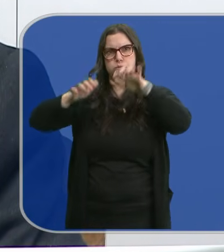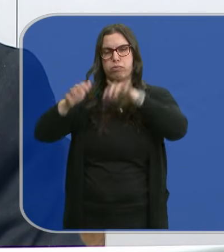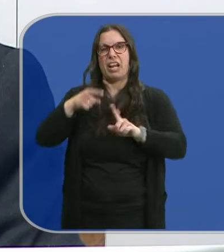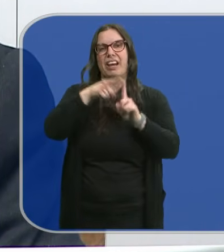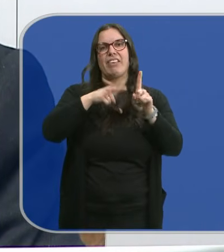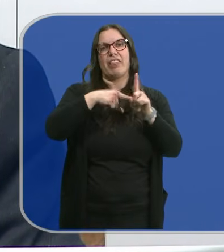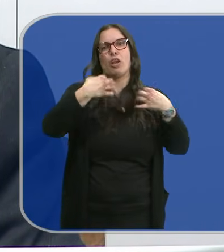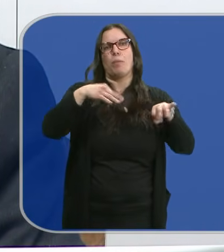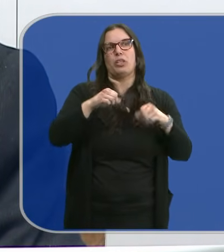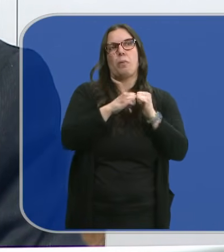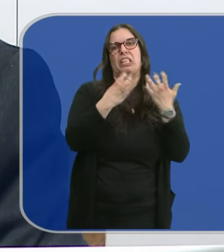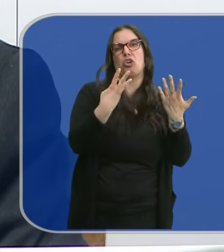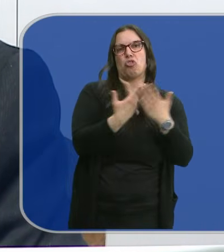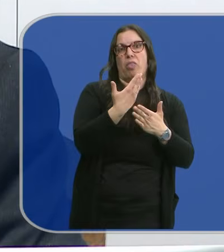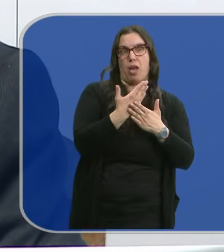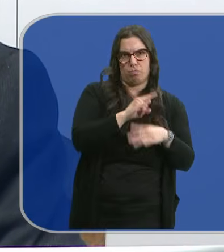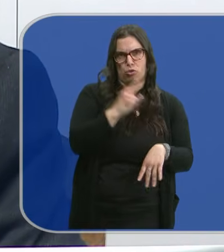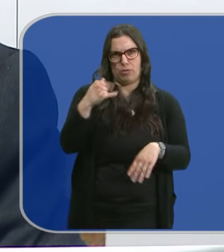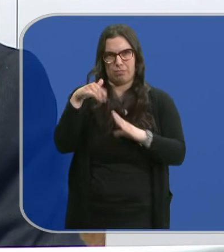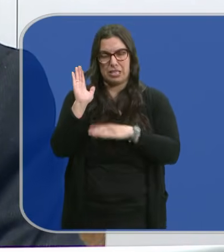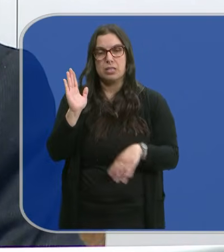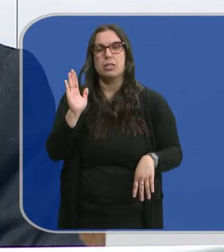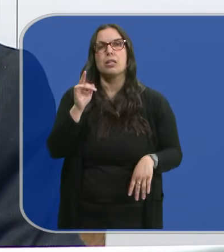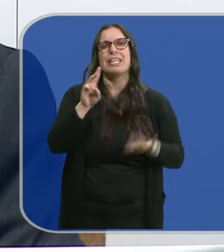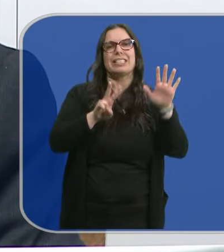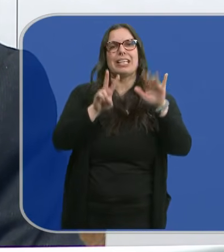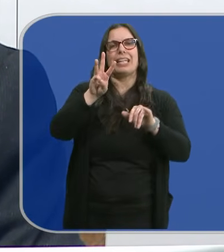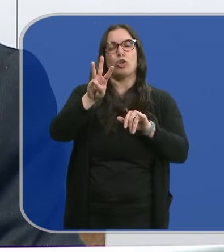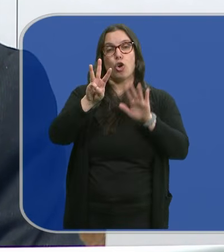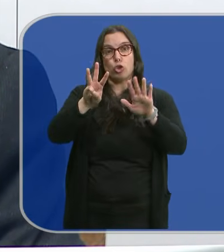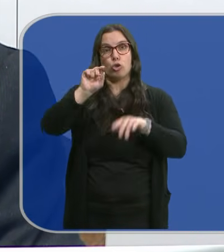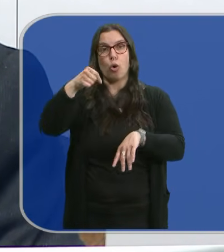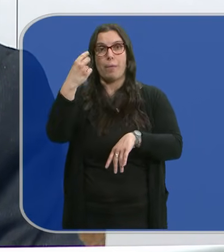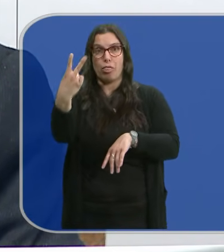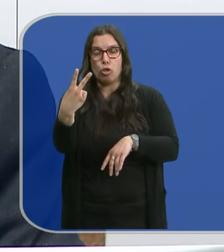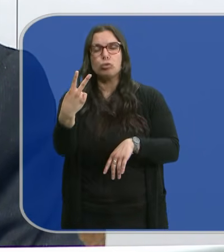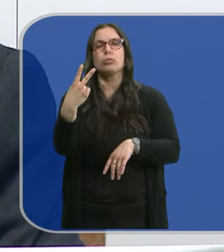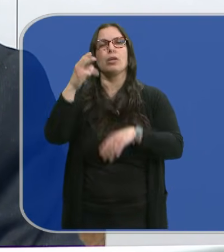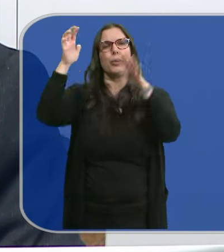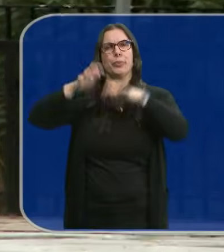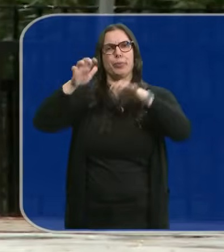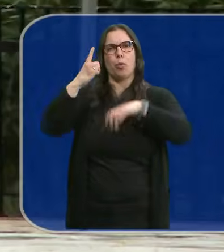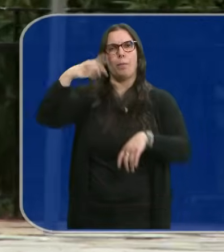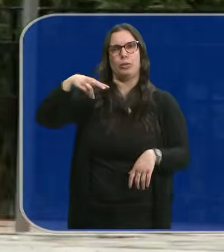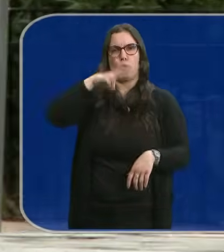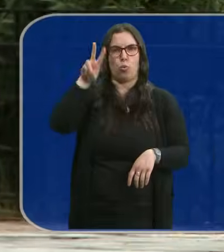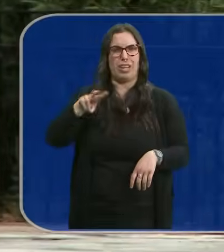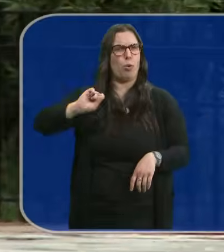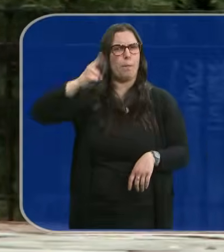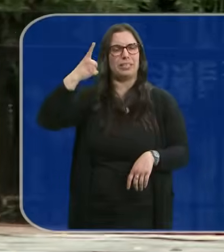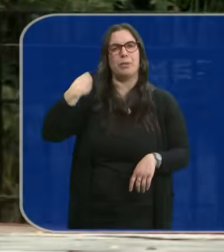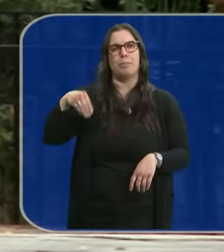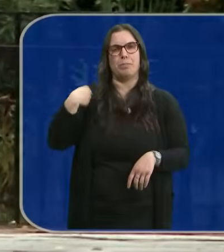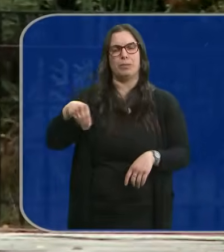referencia, lo normal en el invierno son 28 días, pues han recogido 78,2 litros por metro cuadrado en Puerto del Pico, en Ávila, el 1 de febrero.